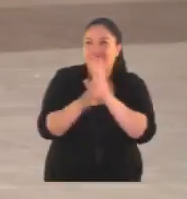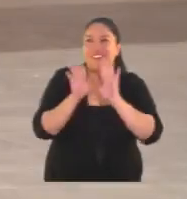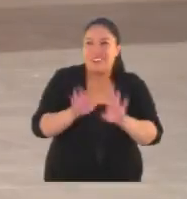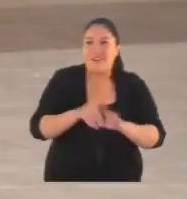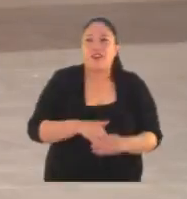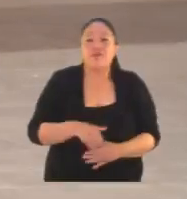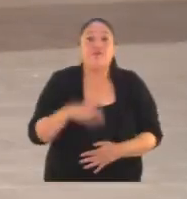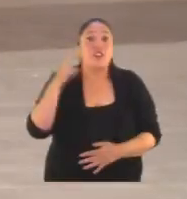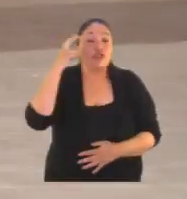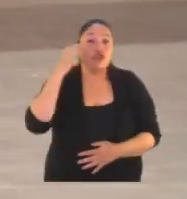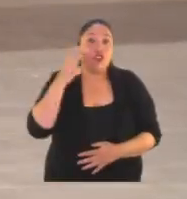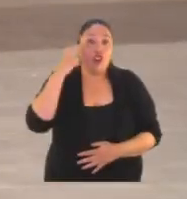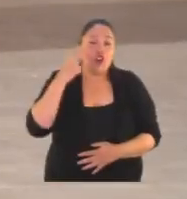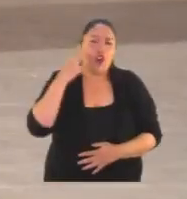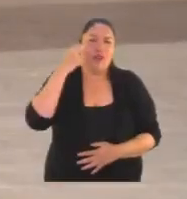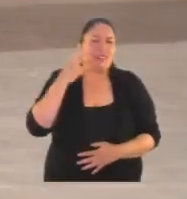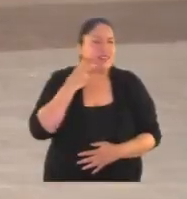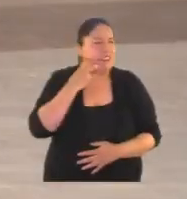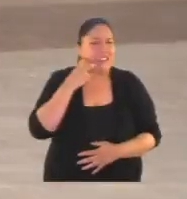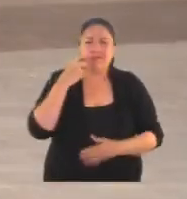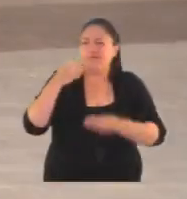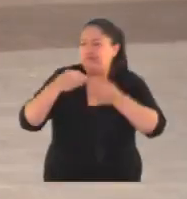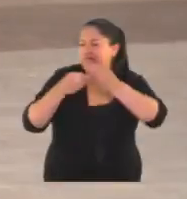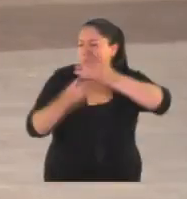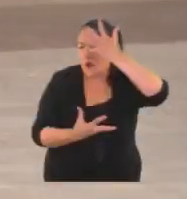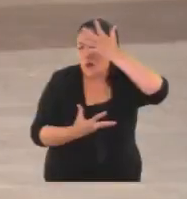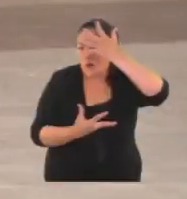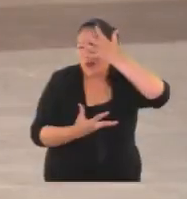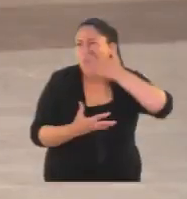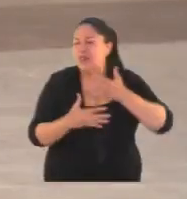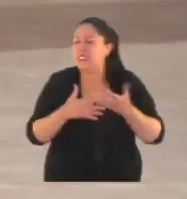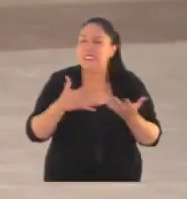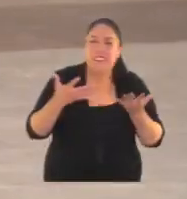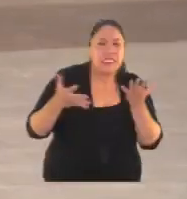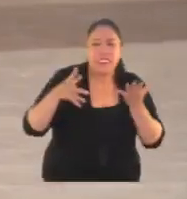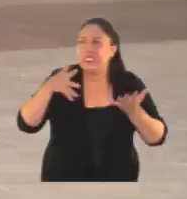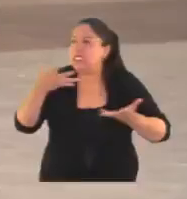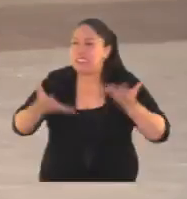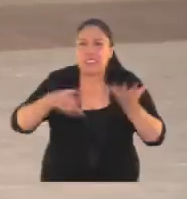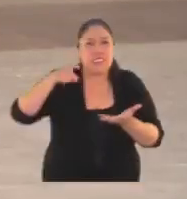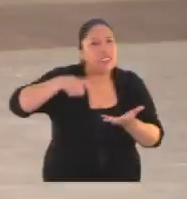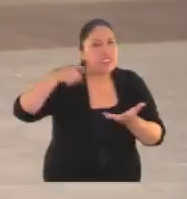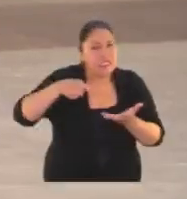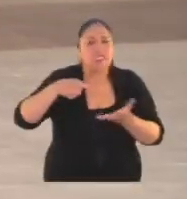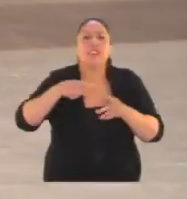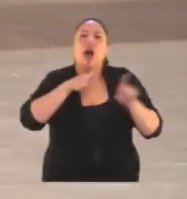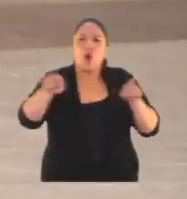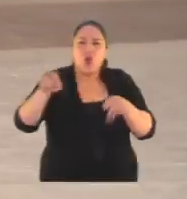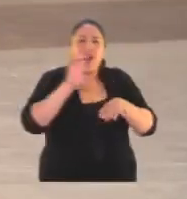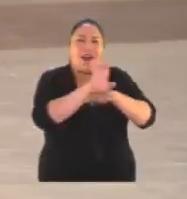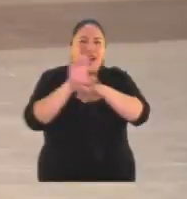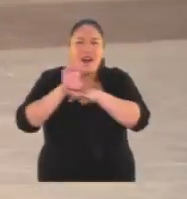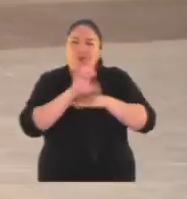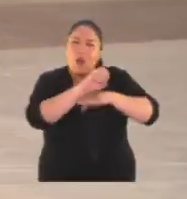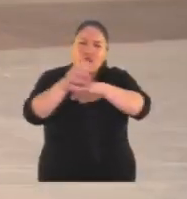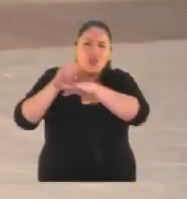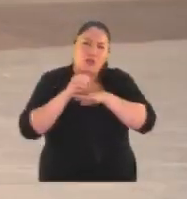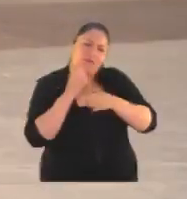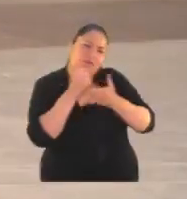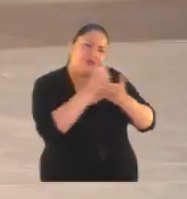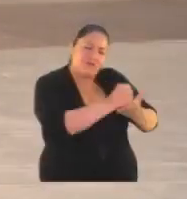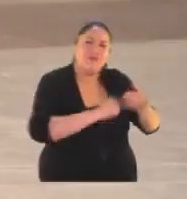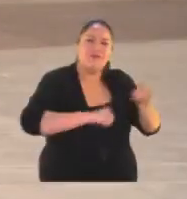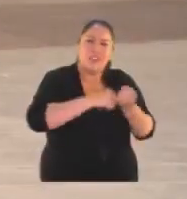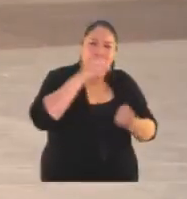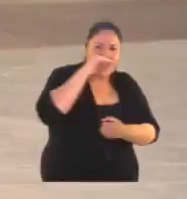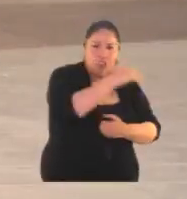que es un departamento que está lleno de necesidades. Existen organizaciones que ayudan a los niños y a los adultos mayores. Por eso aquí en Tu Lado Animal también